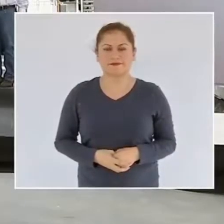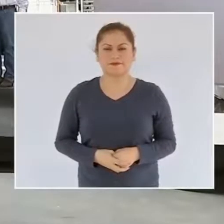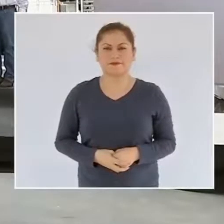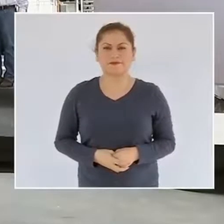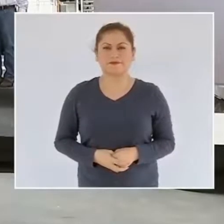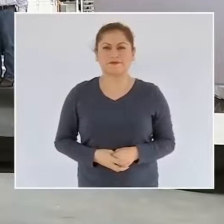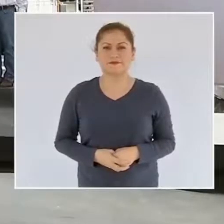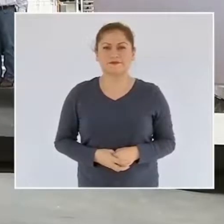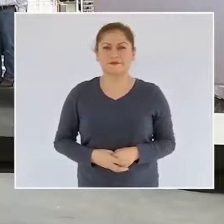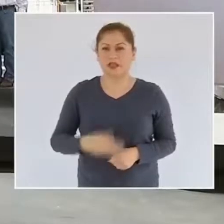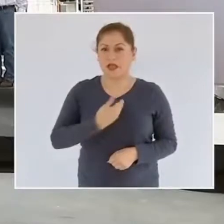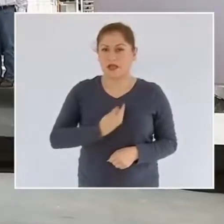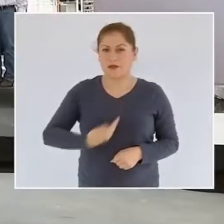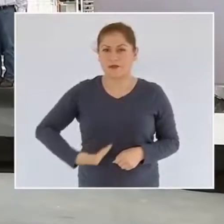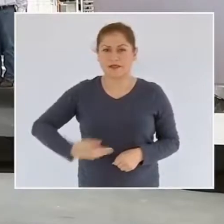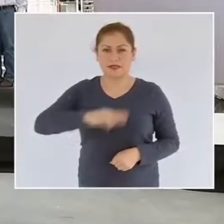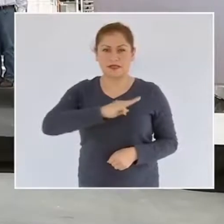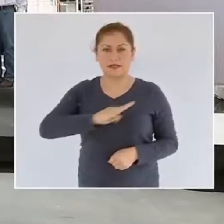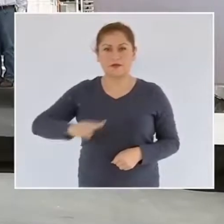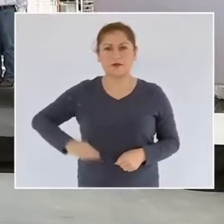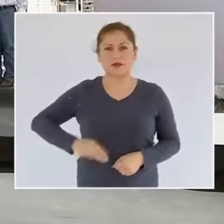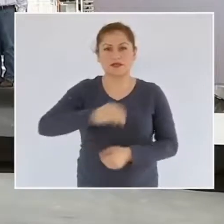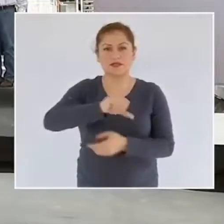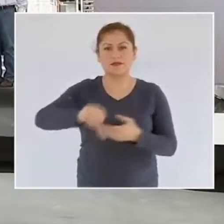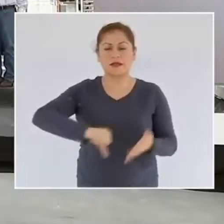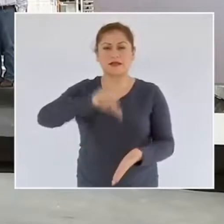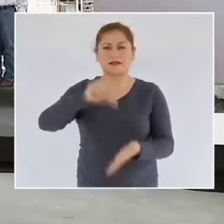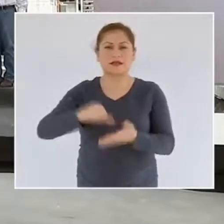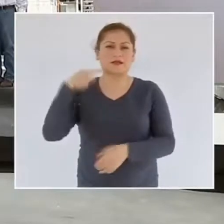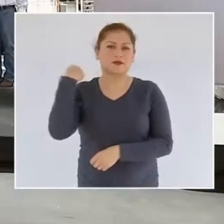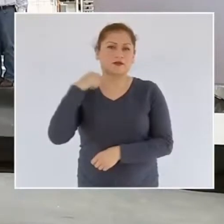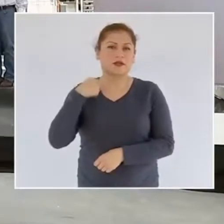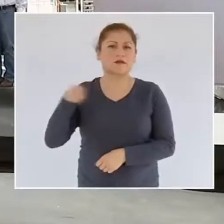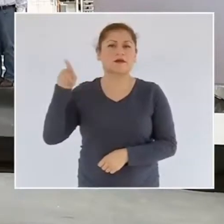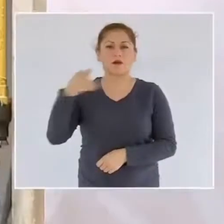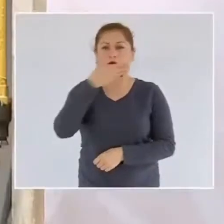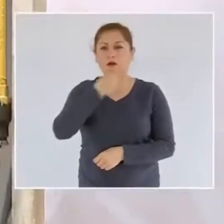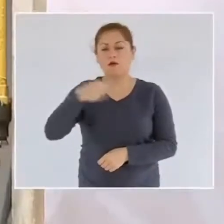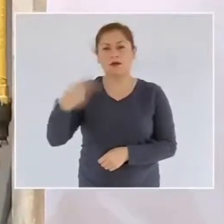El presidente municipal de Centro Tabasco, Evaristo Hernández Cruz.